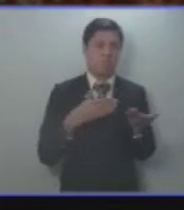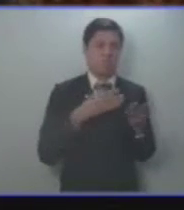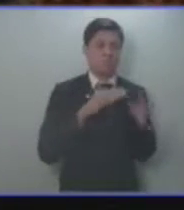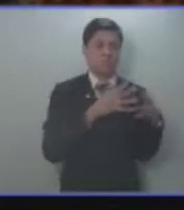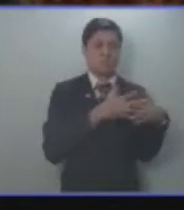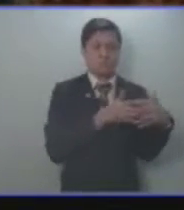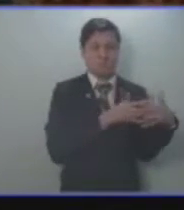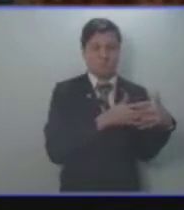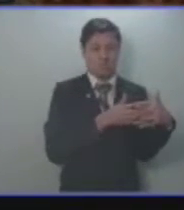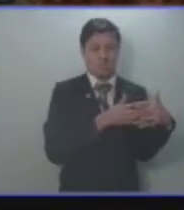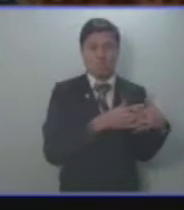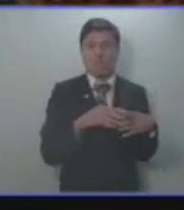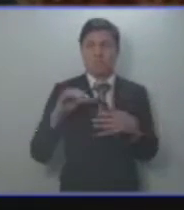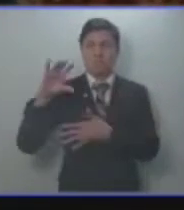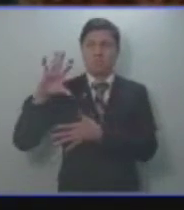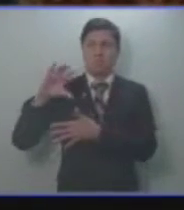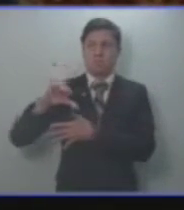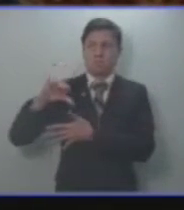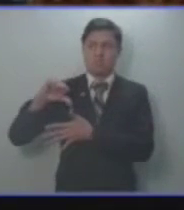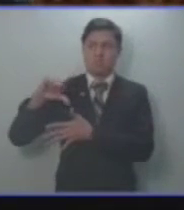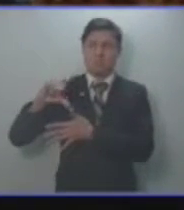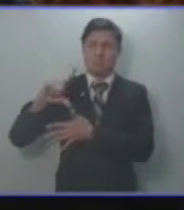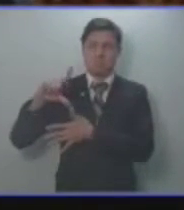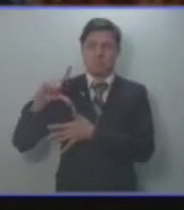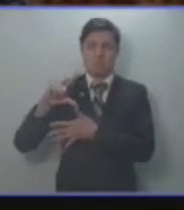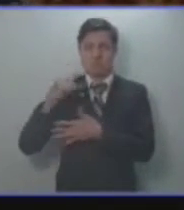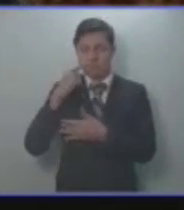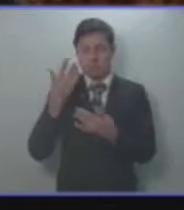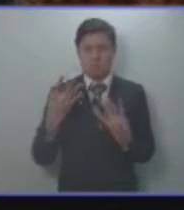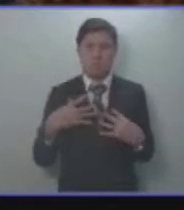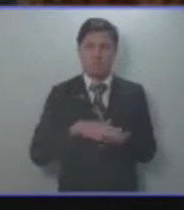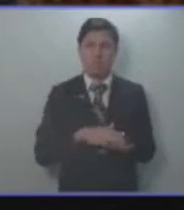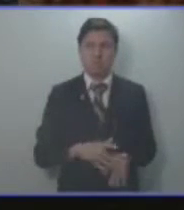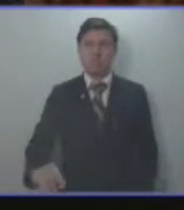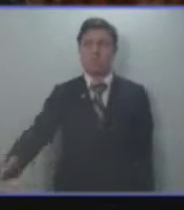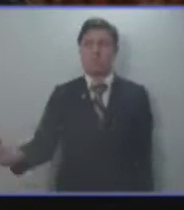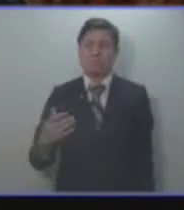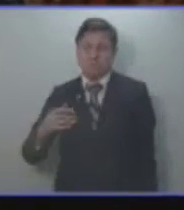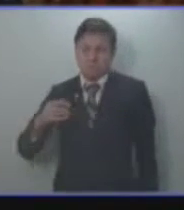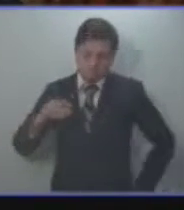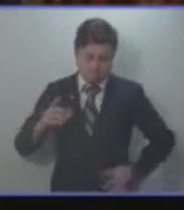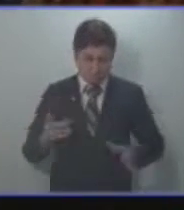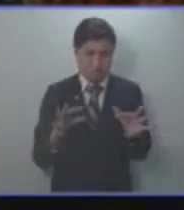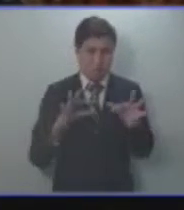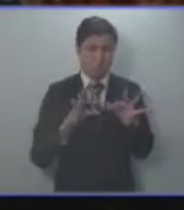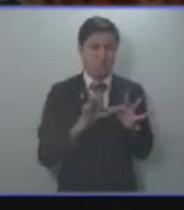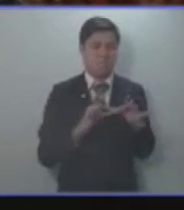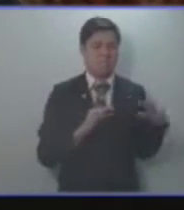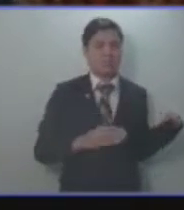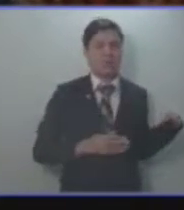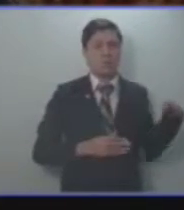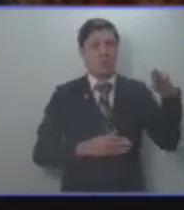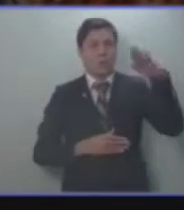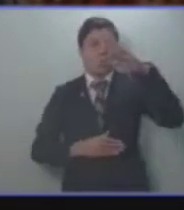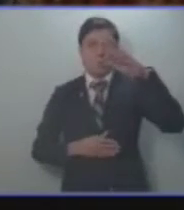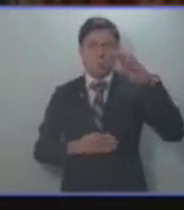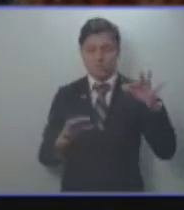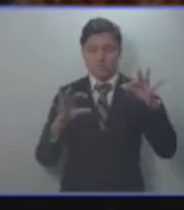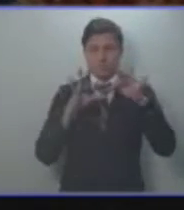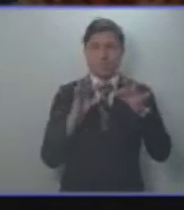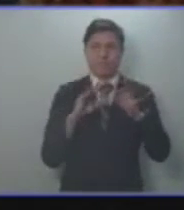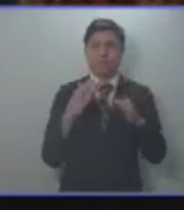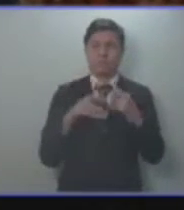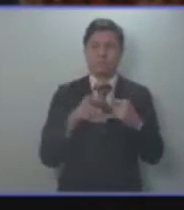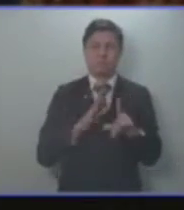19 países de América Latina. Van a integrar destinos, conexiones, van a implementar más